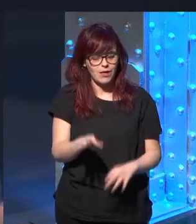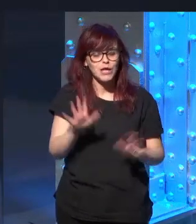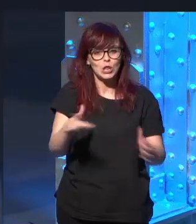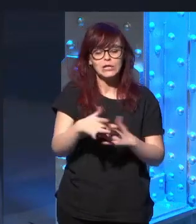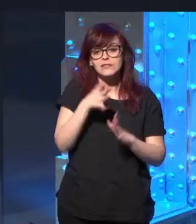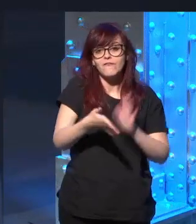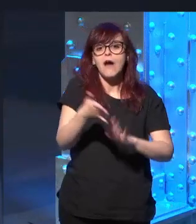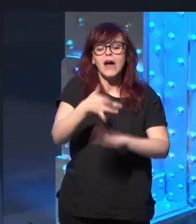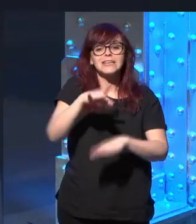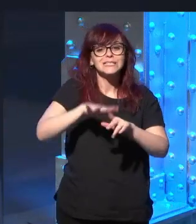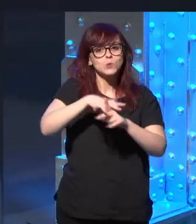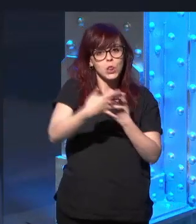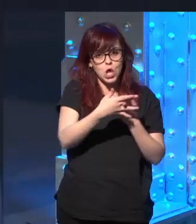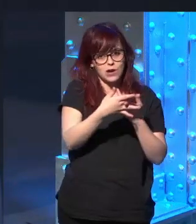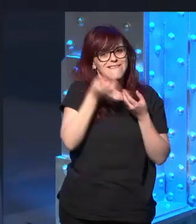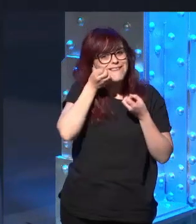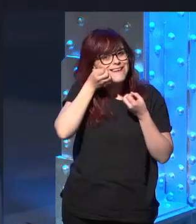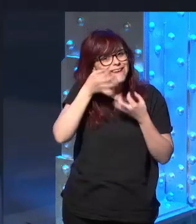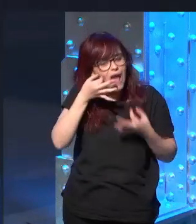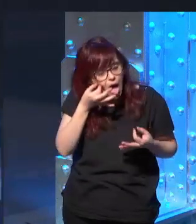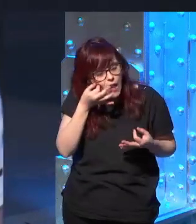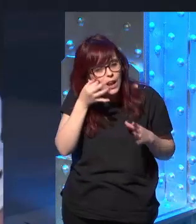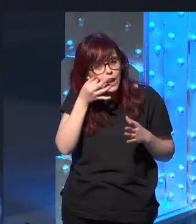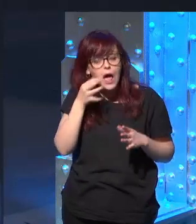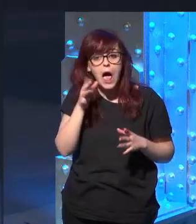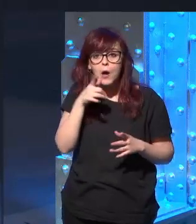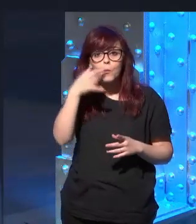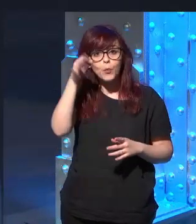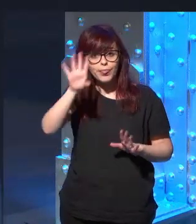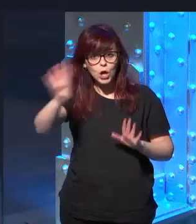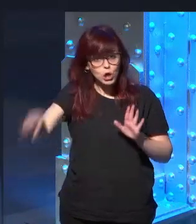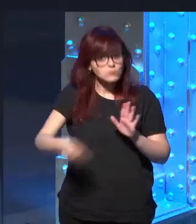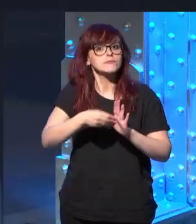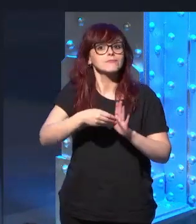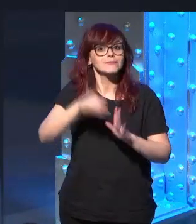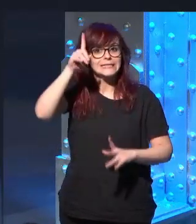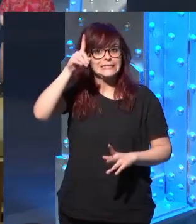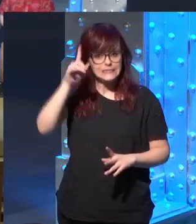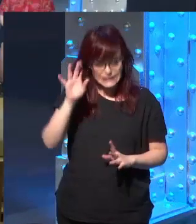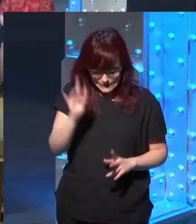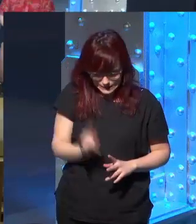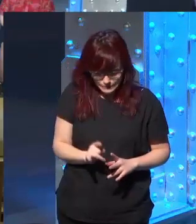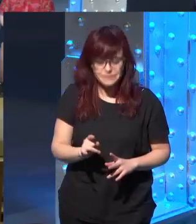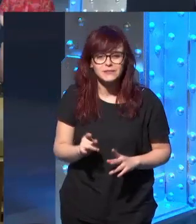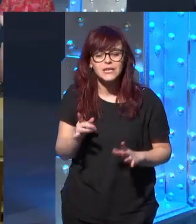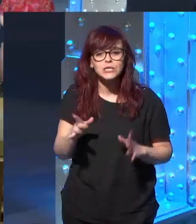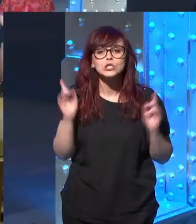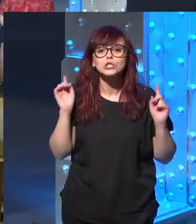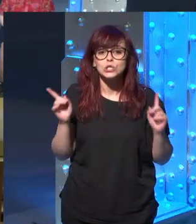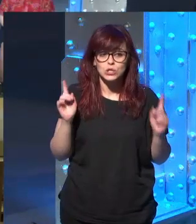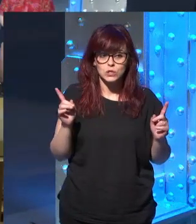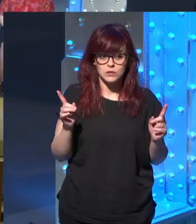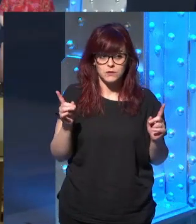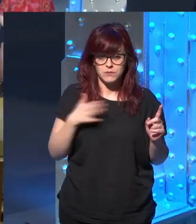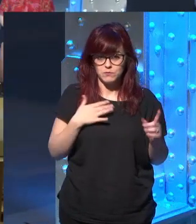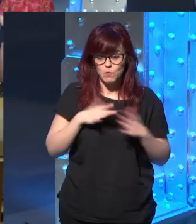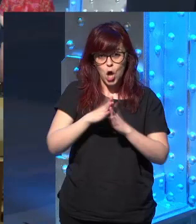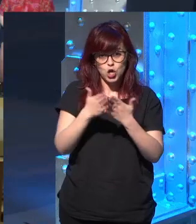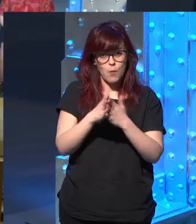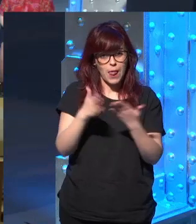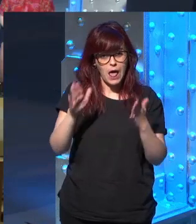ser más fiel a la realidad. ¿Puedo añadir una cosa? Claro, claro. Simplemente porque mi